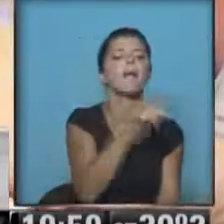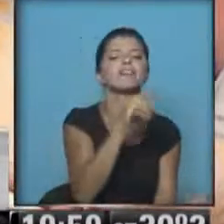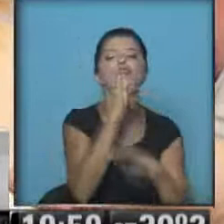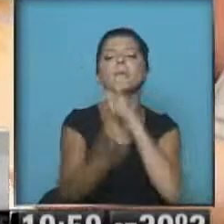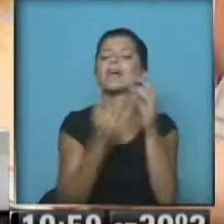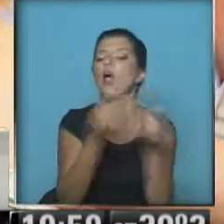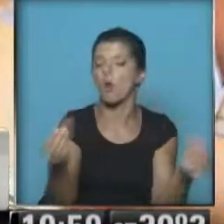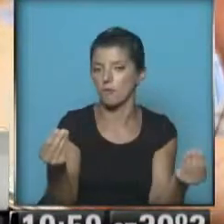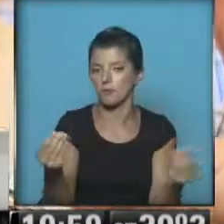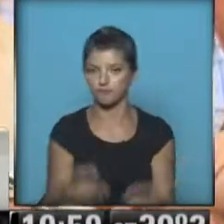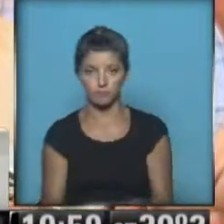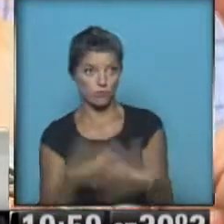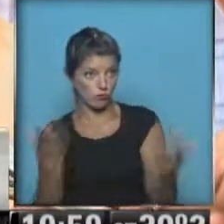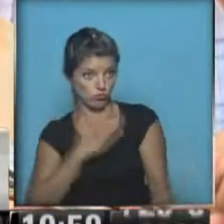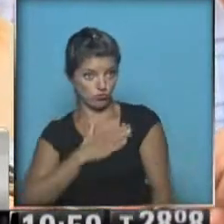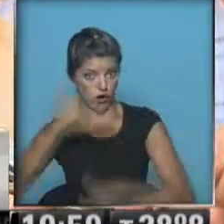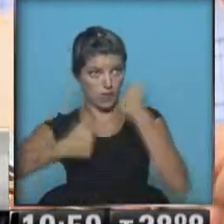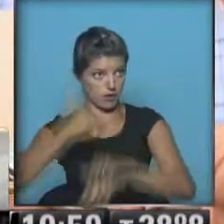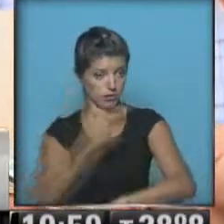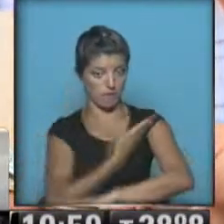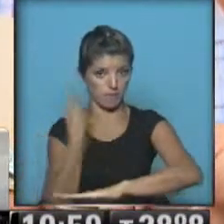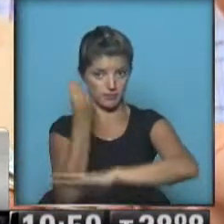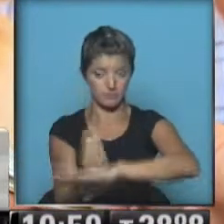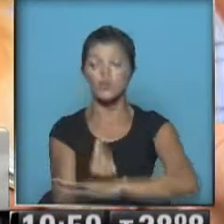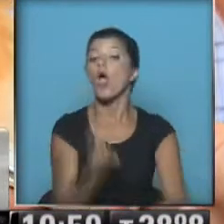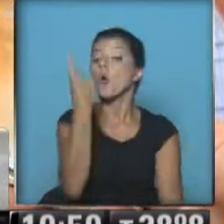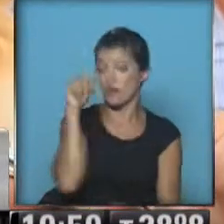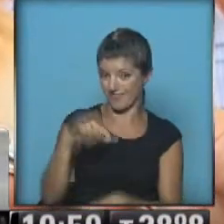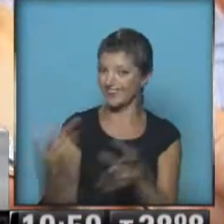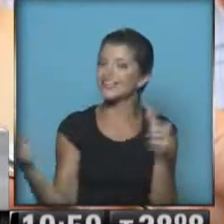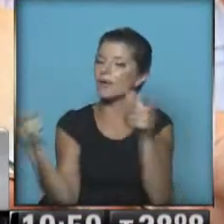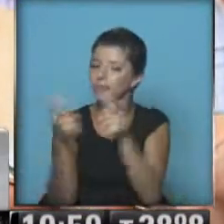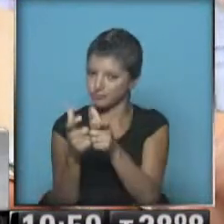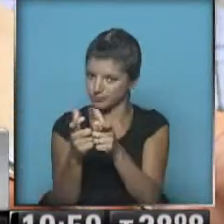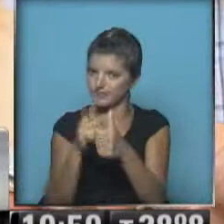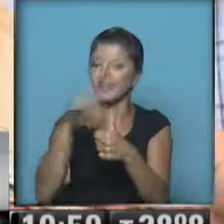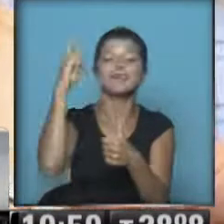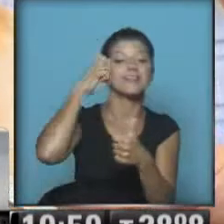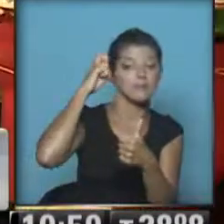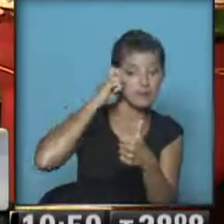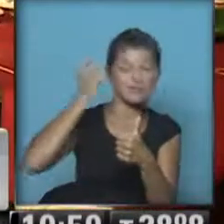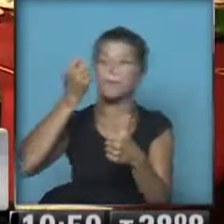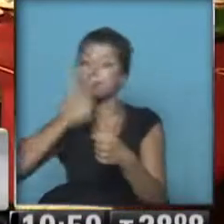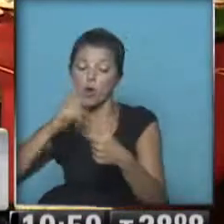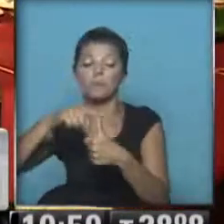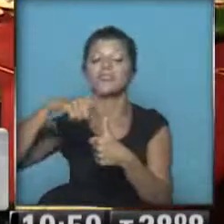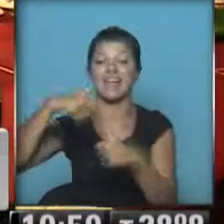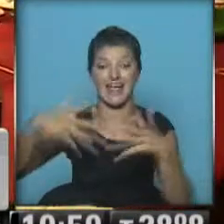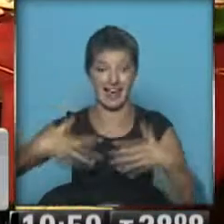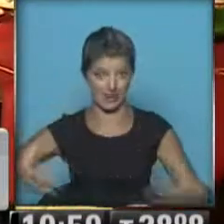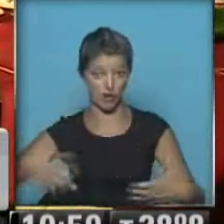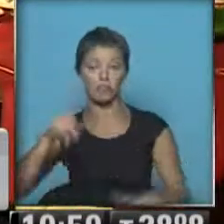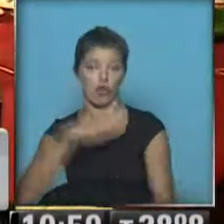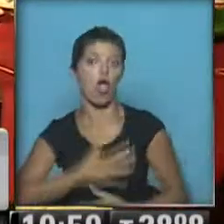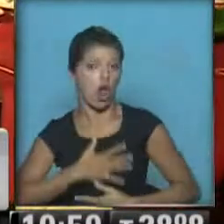Por supuesto que yo soy candidata a presidente. Una de las integrantes de la alianza UCR PRO, coalición cívica, Elisa Carrió, dijo que está muy